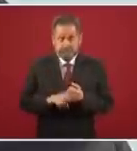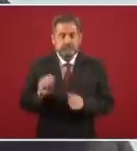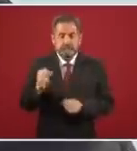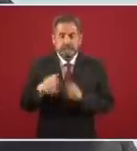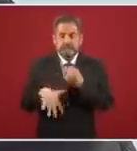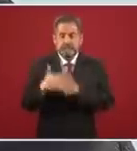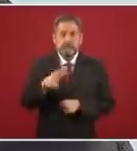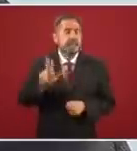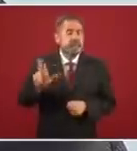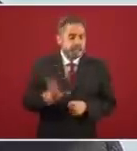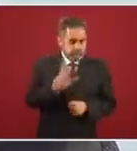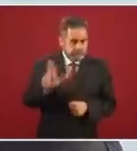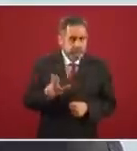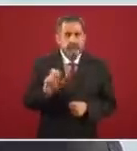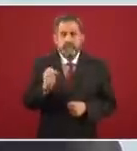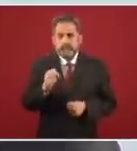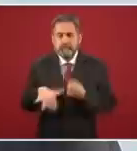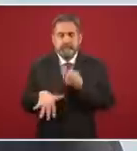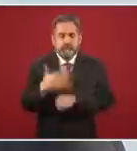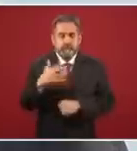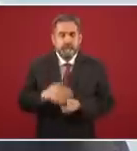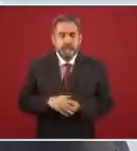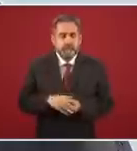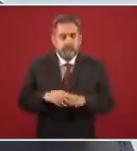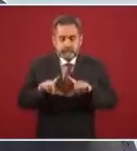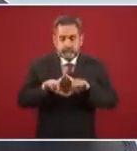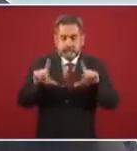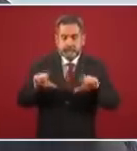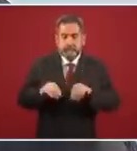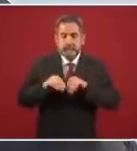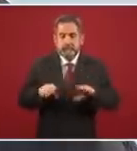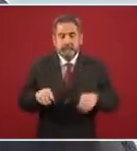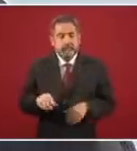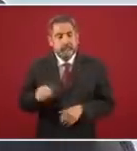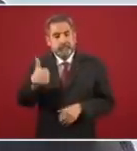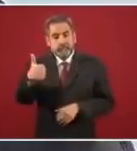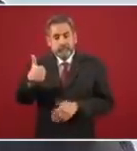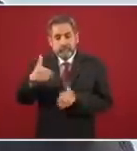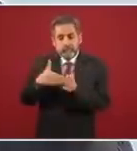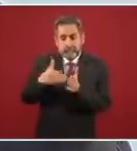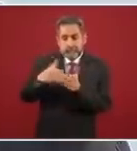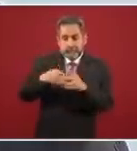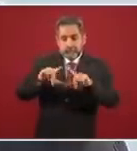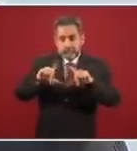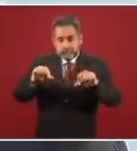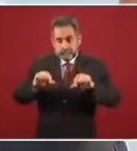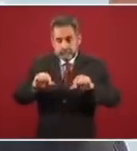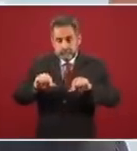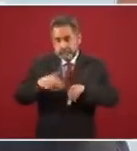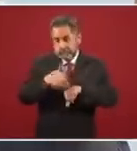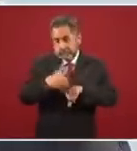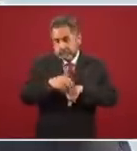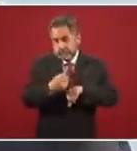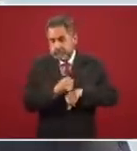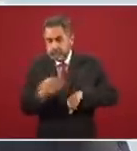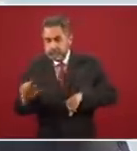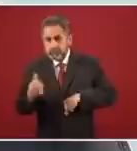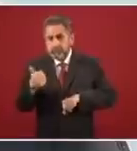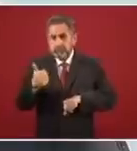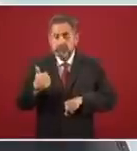15, martes 15 de septiembre, emisión de billetes, 6 millones de cachitos, numeración